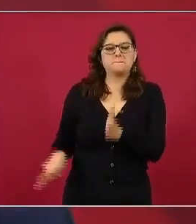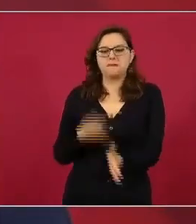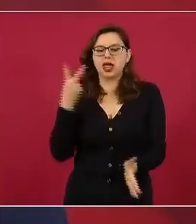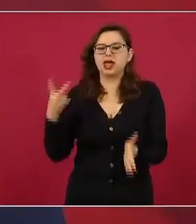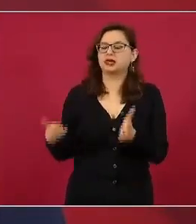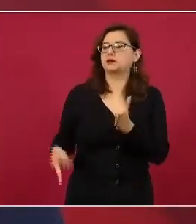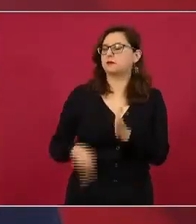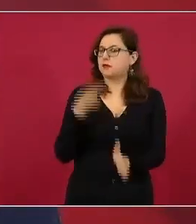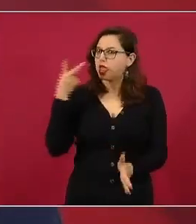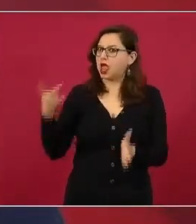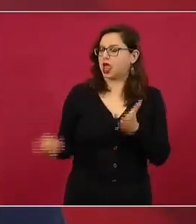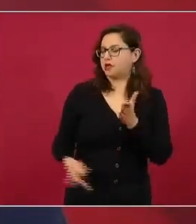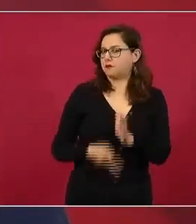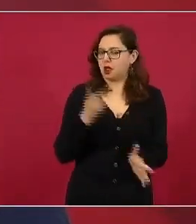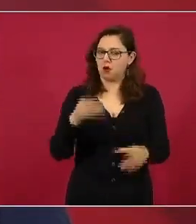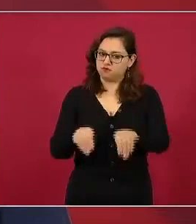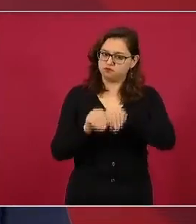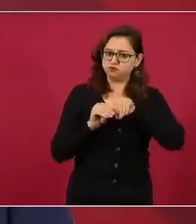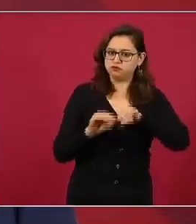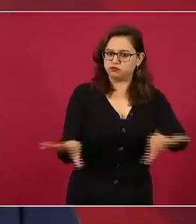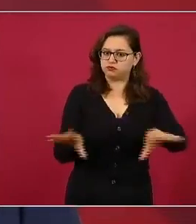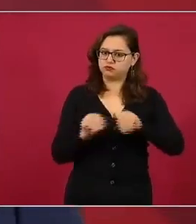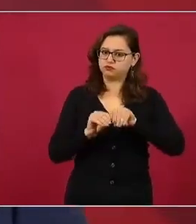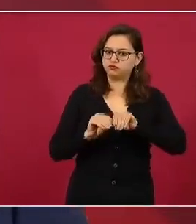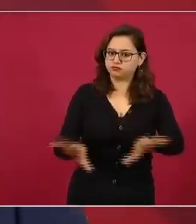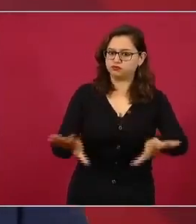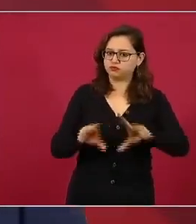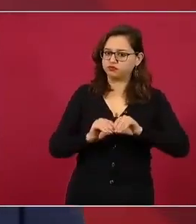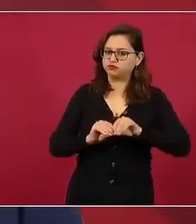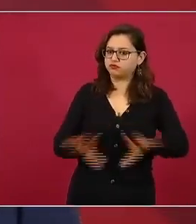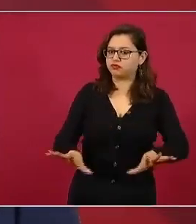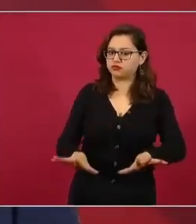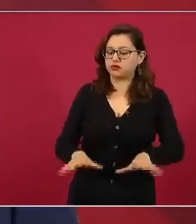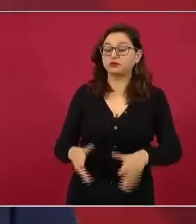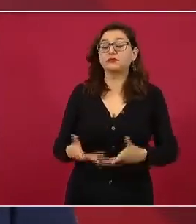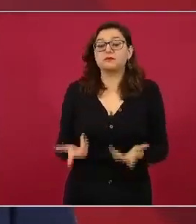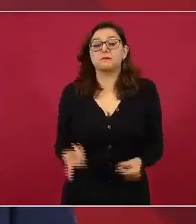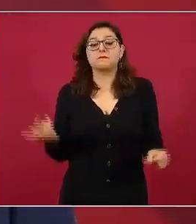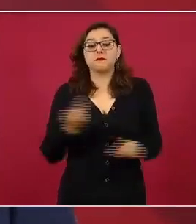pues puede convertirse en verdad o confunde.